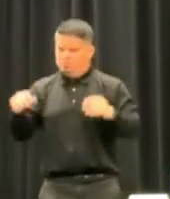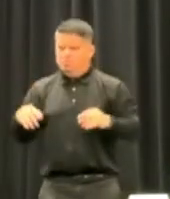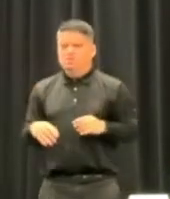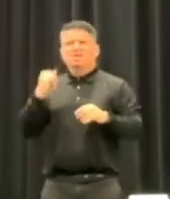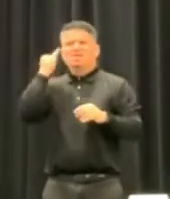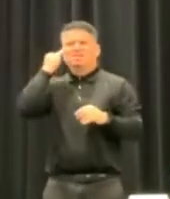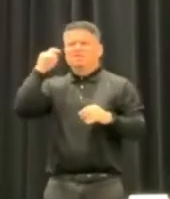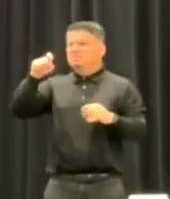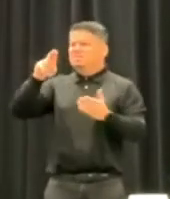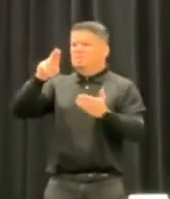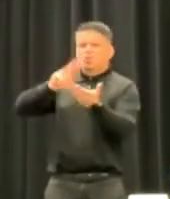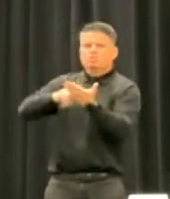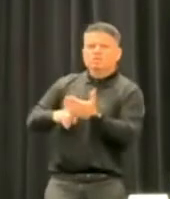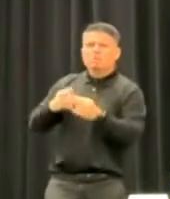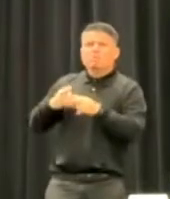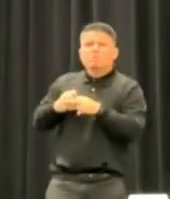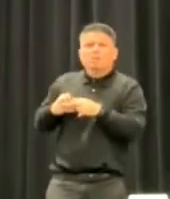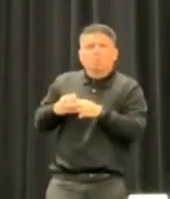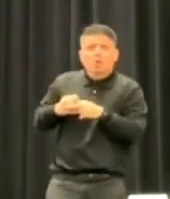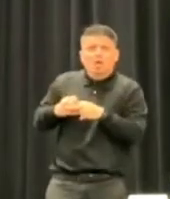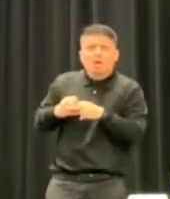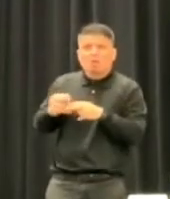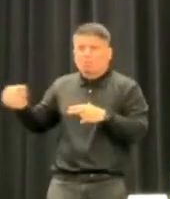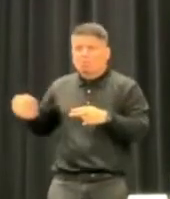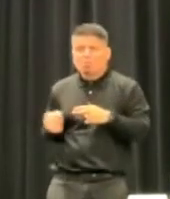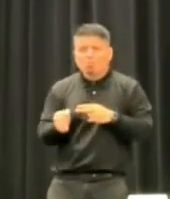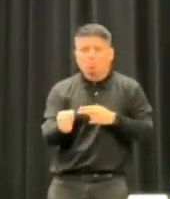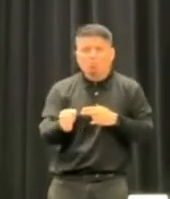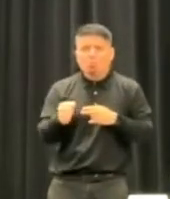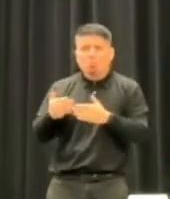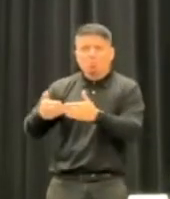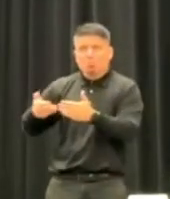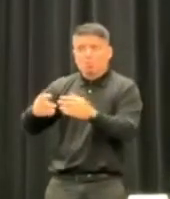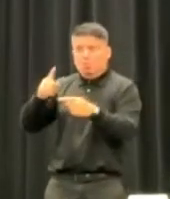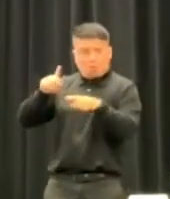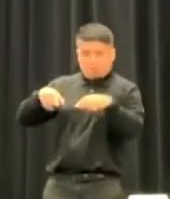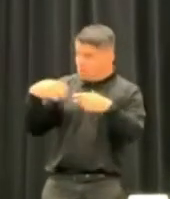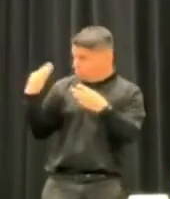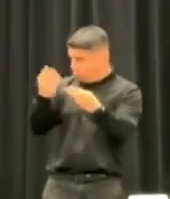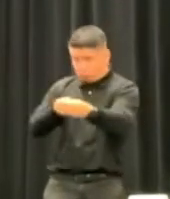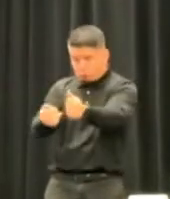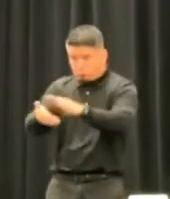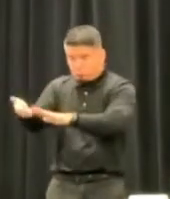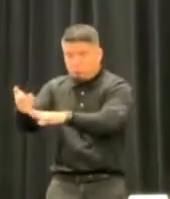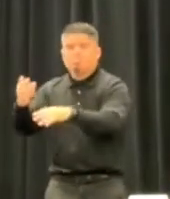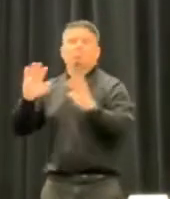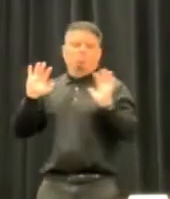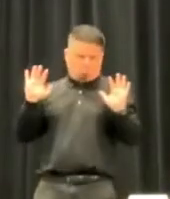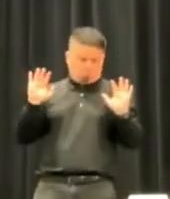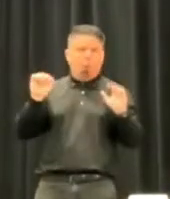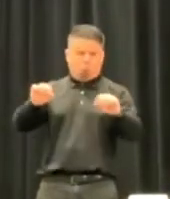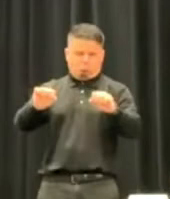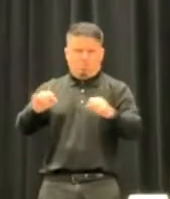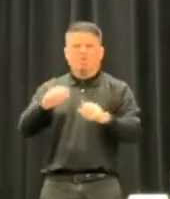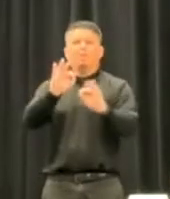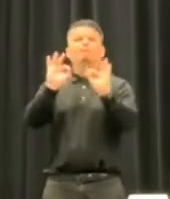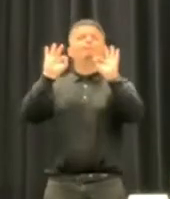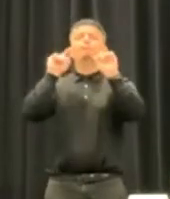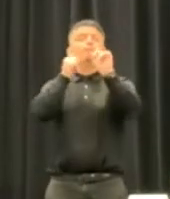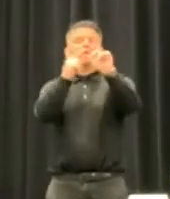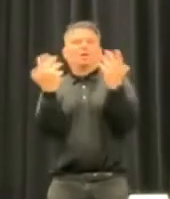temporeramente para poder ejecutar y hagamos lo que tengamos que hacer la instrucción es ejecutar